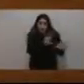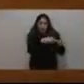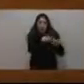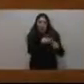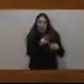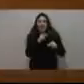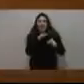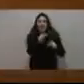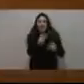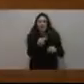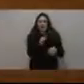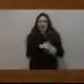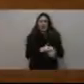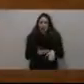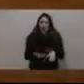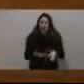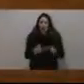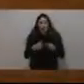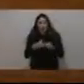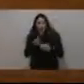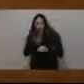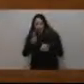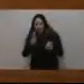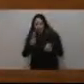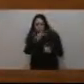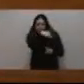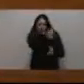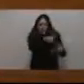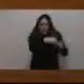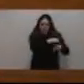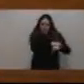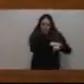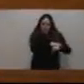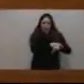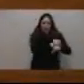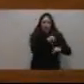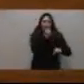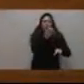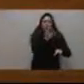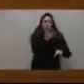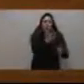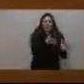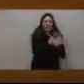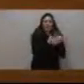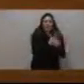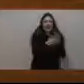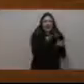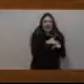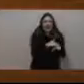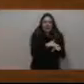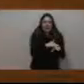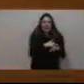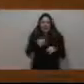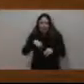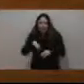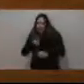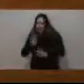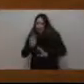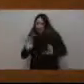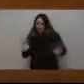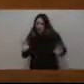qué. No el Grupo Parlamentario Popular, sino el Grupo Socialista, ¿por qué serán ustedes y no el Grupo Parlamentario Popular? En definitiva, señor consejero,